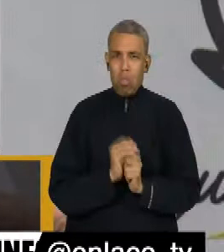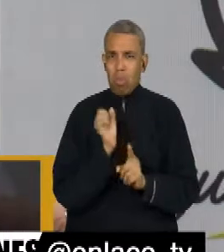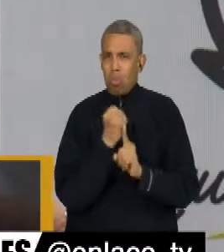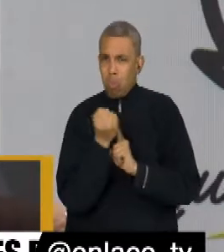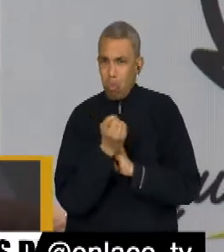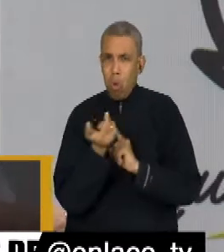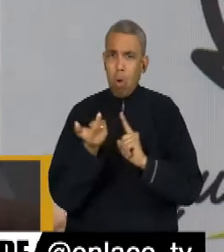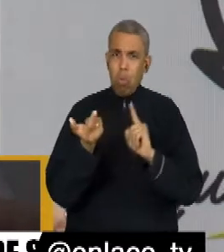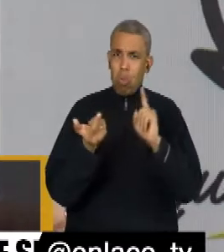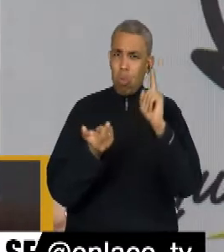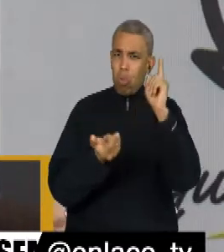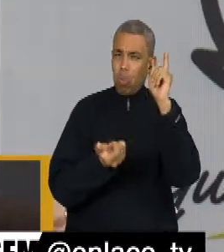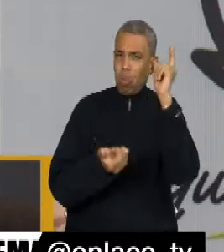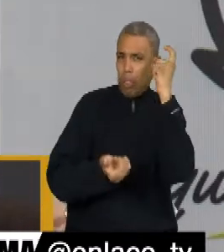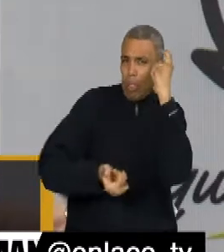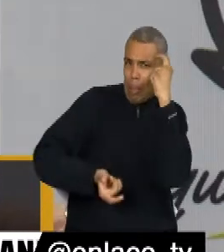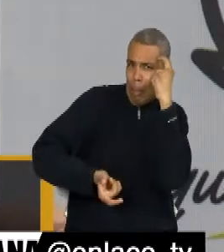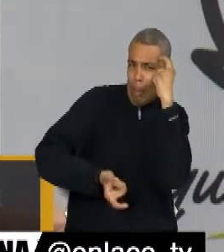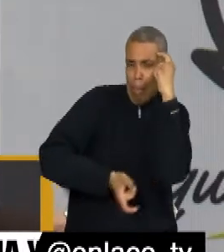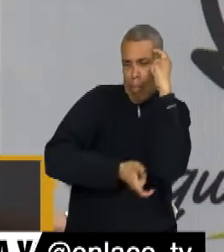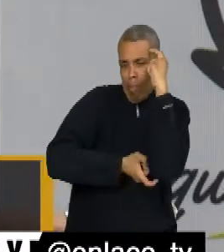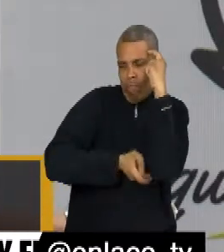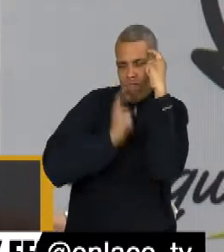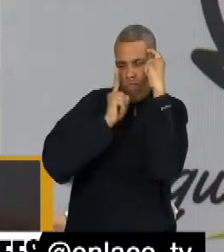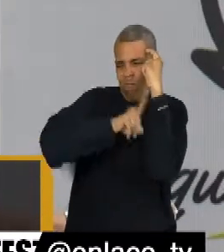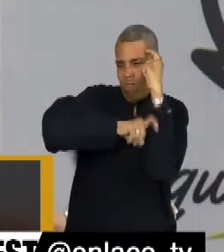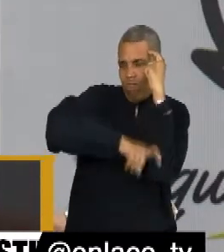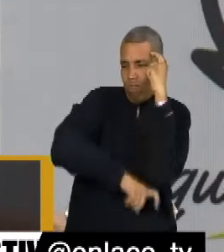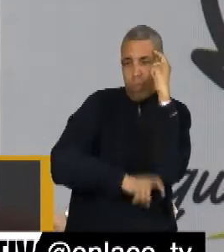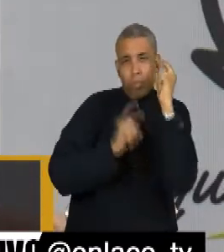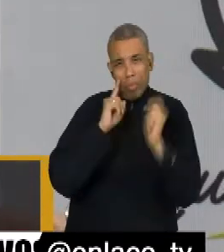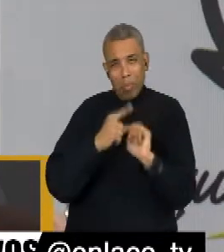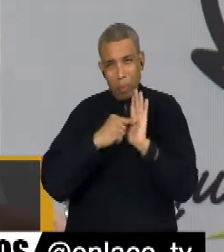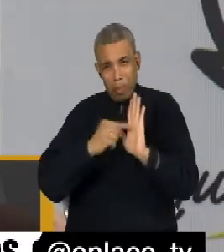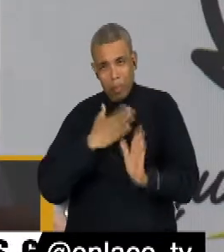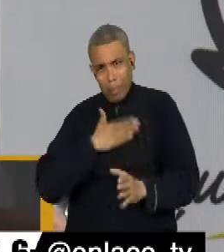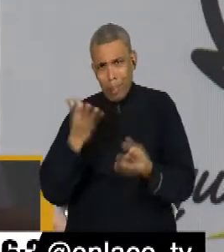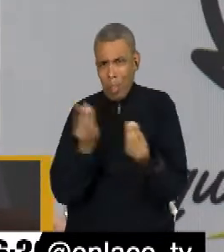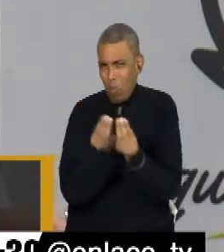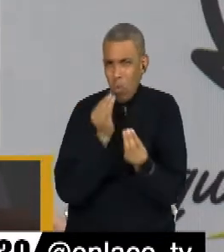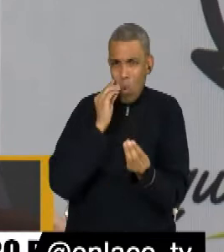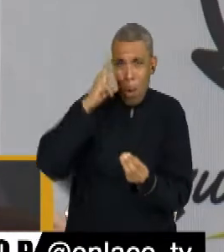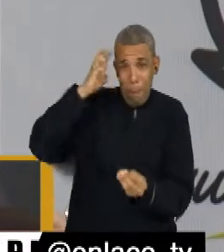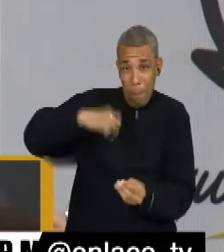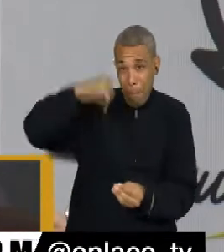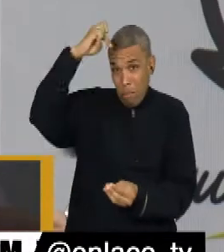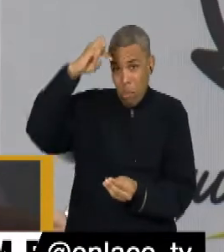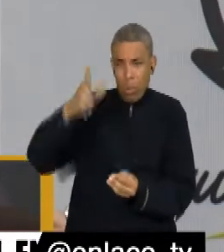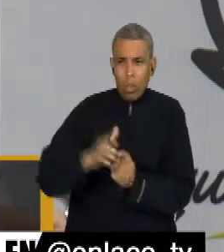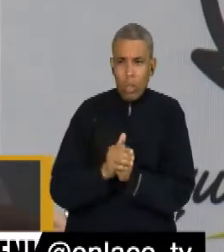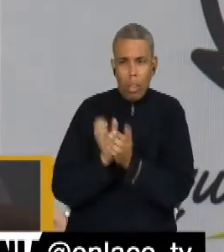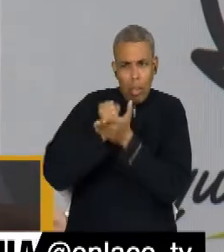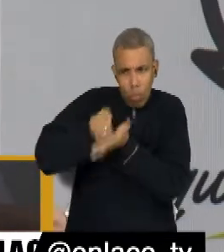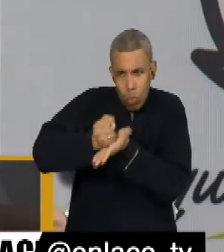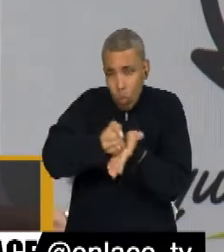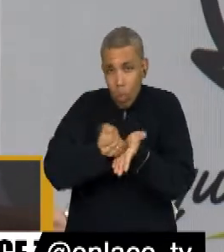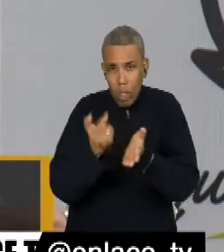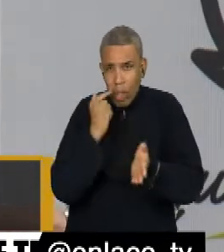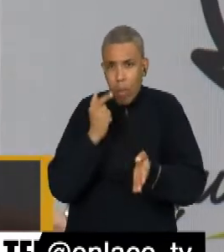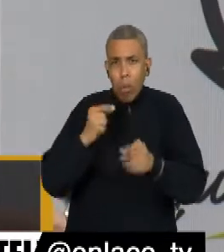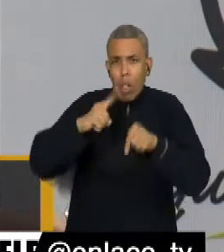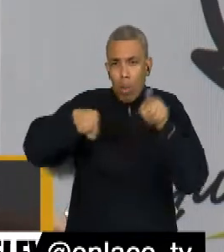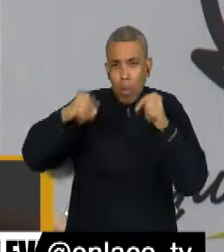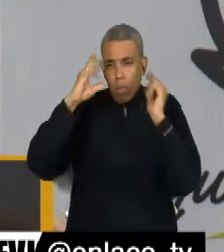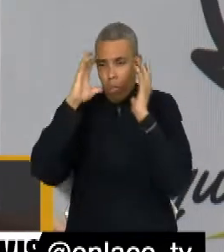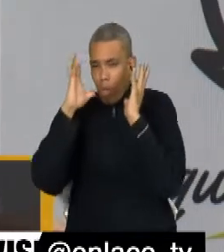sociólogos, para atender las redes de estas personas que podemos detectar en un sistema de alertas tempranas